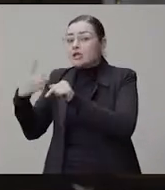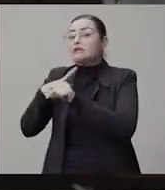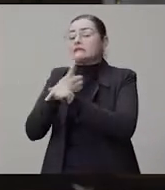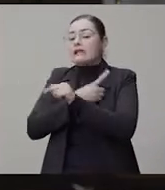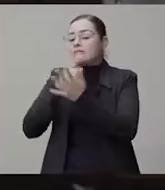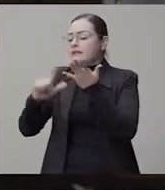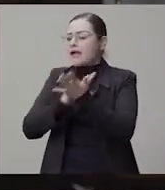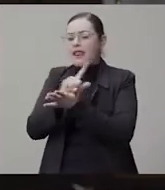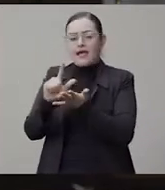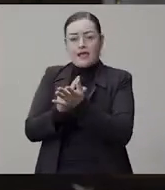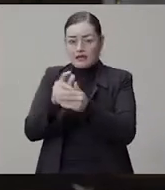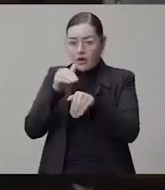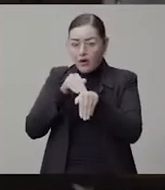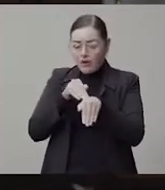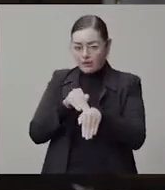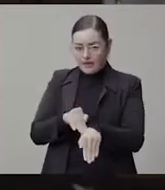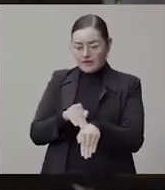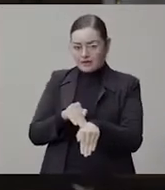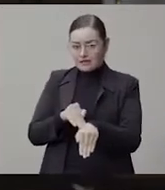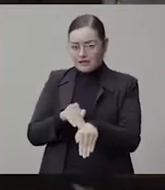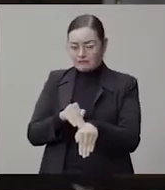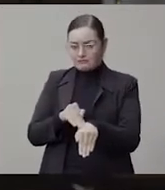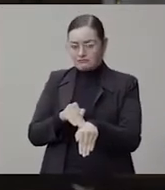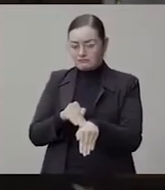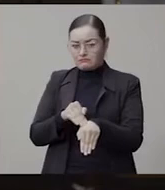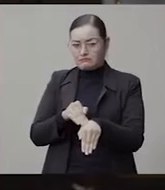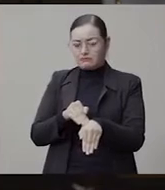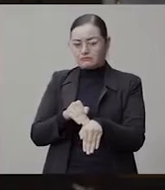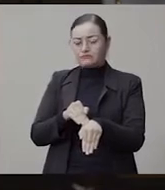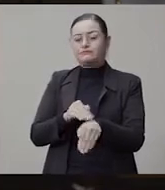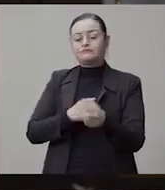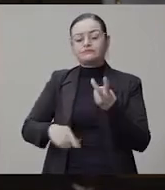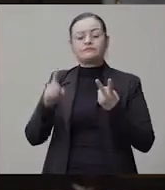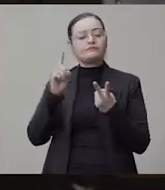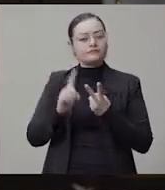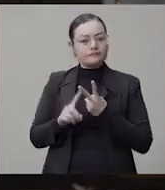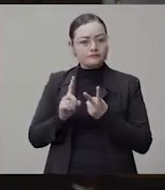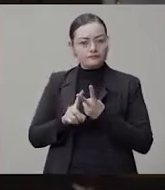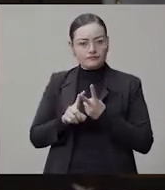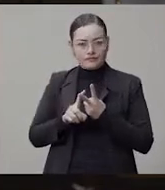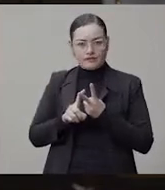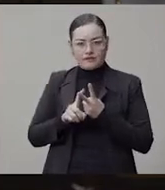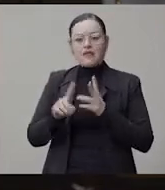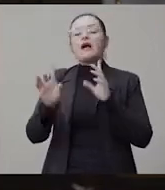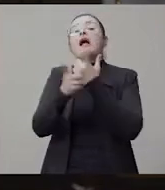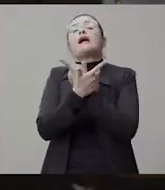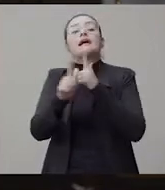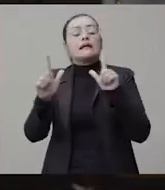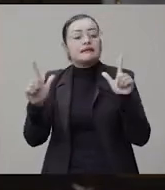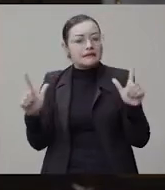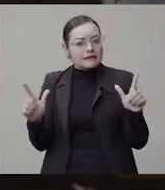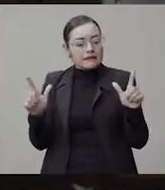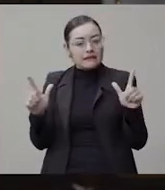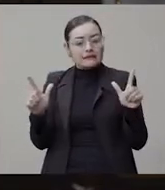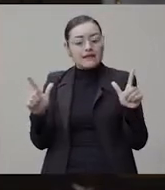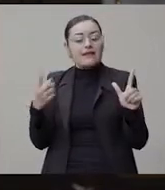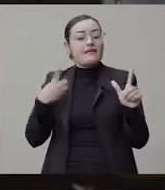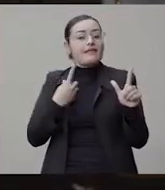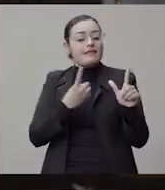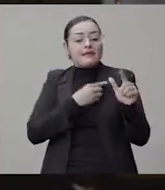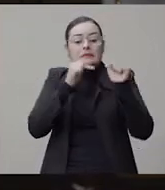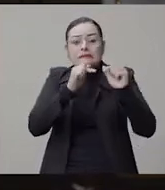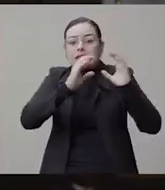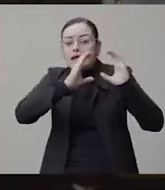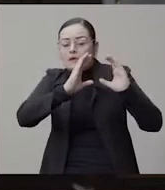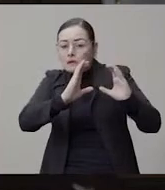sujetarse a la ley las elecciones no expiden cheques en blanco segundo la democracia